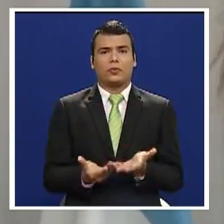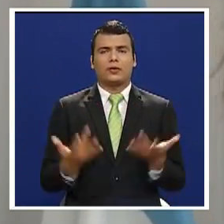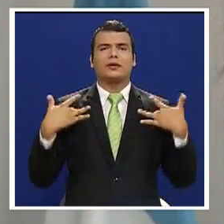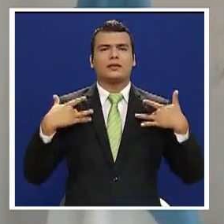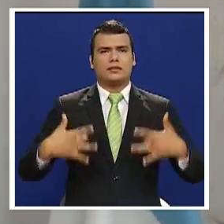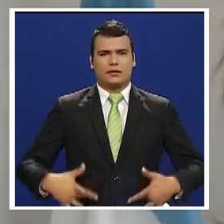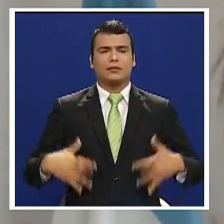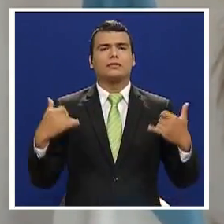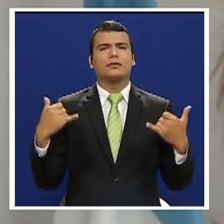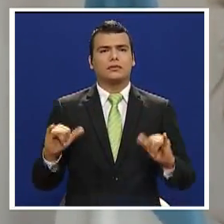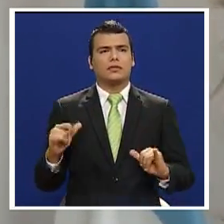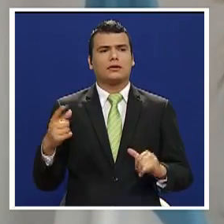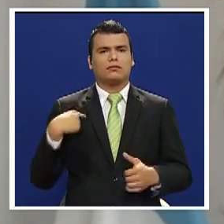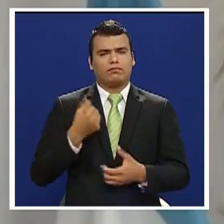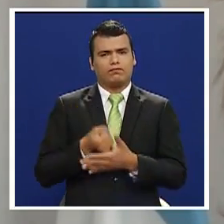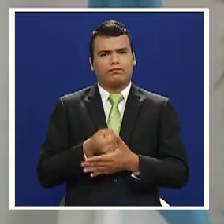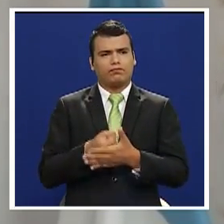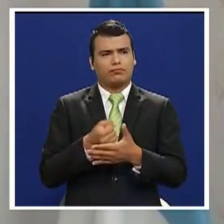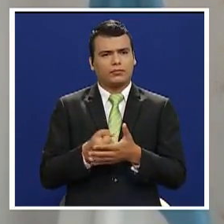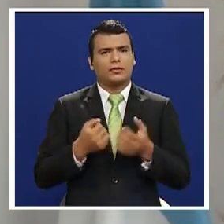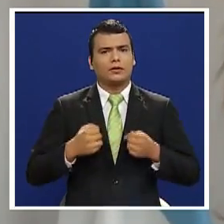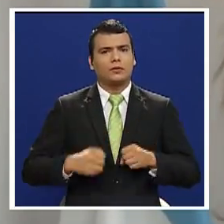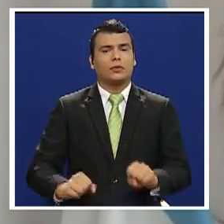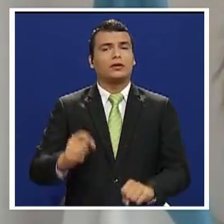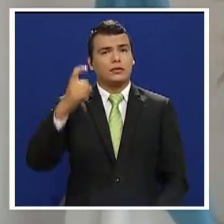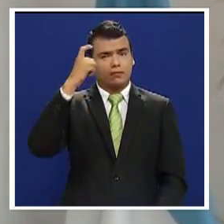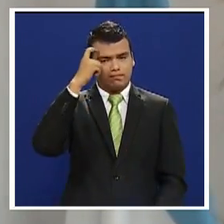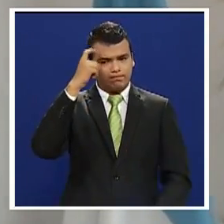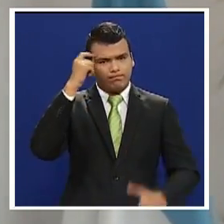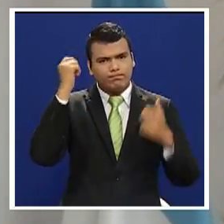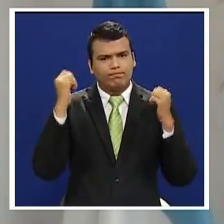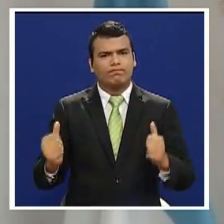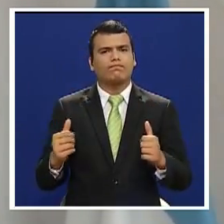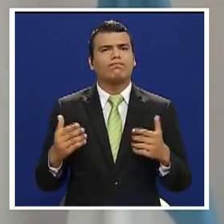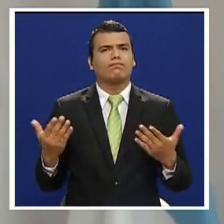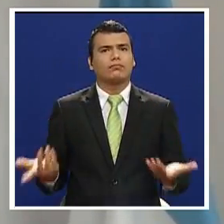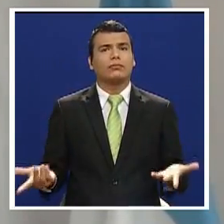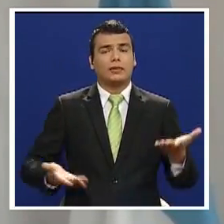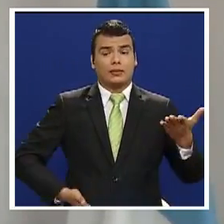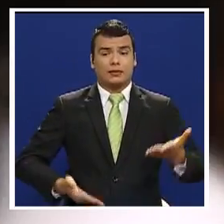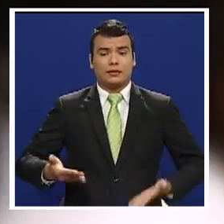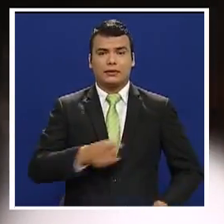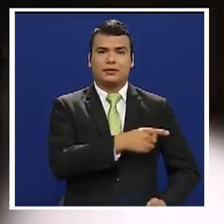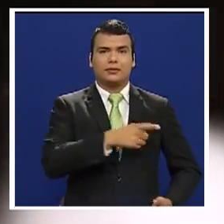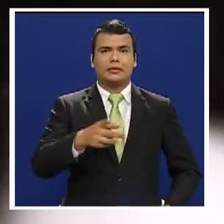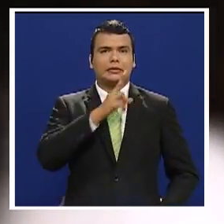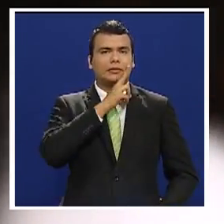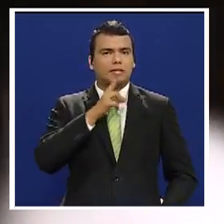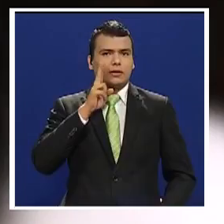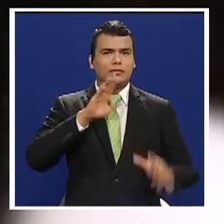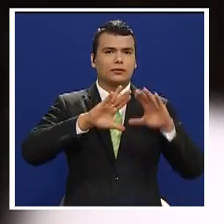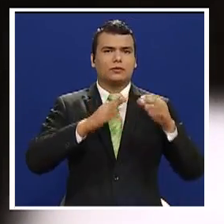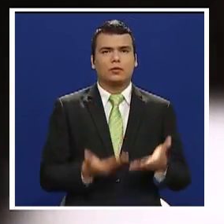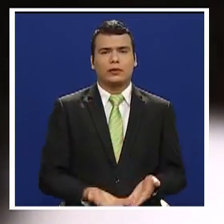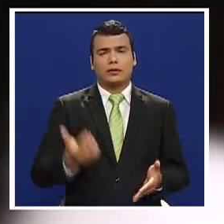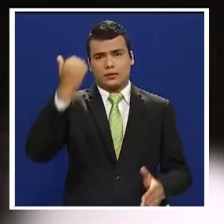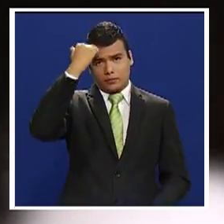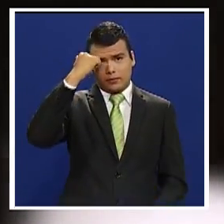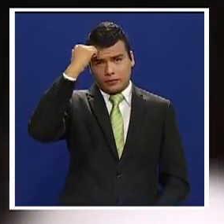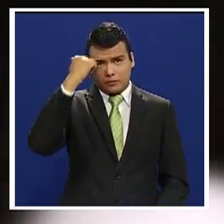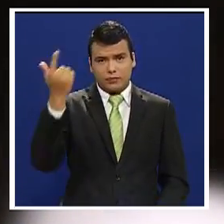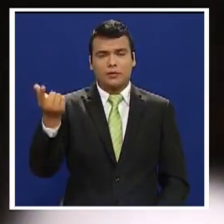Otra de las noticias a nivel nacional es la prohibición de venta de gaseosos en colegios y tenemos la reacción de la secretaria de Educación de Cali, Lucelena